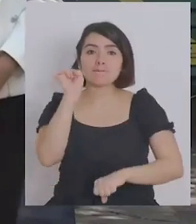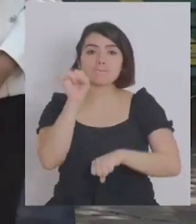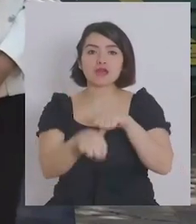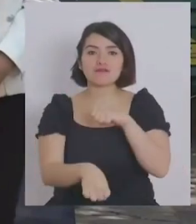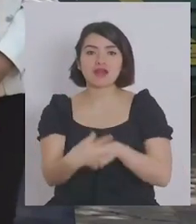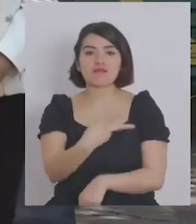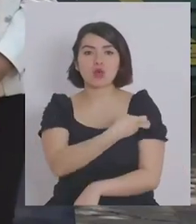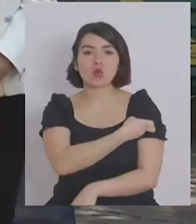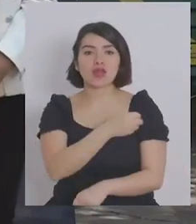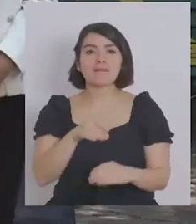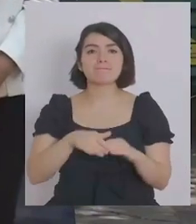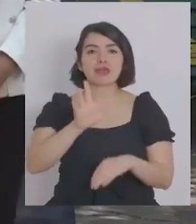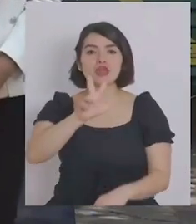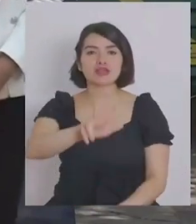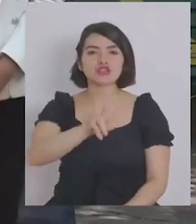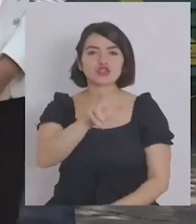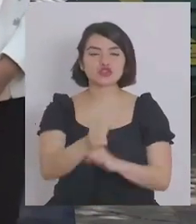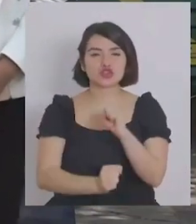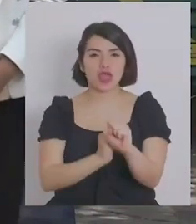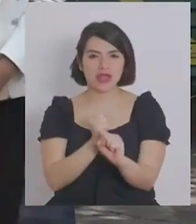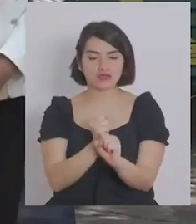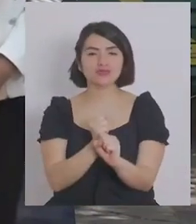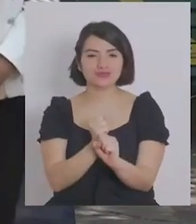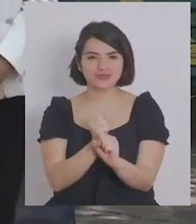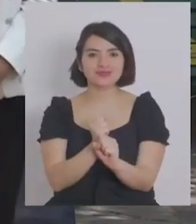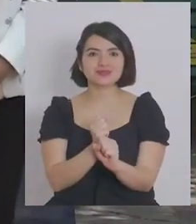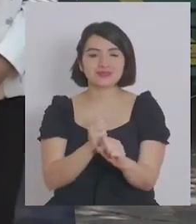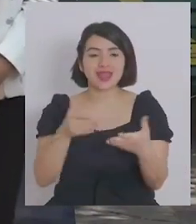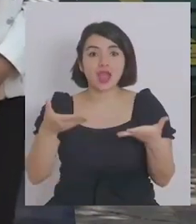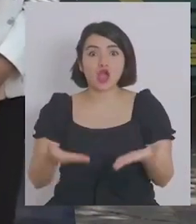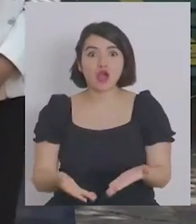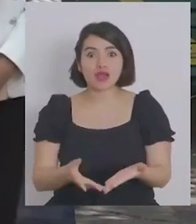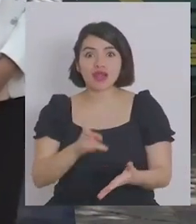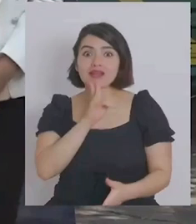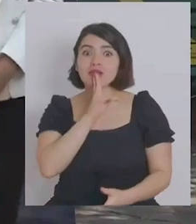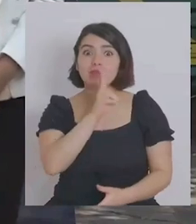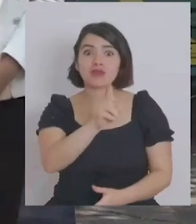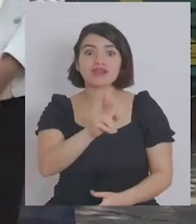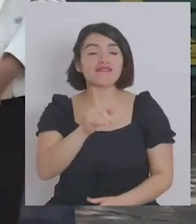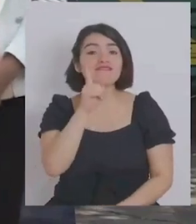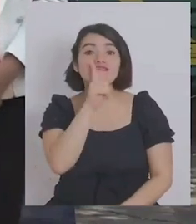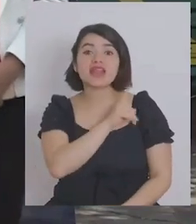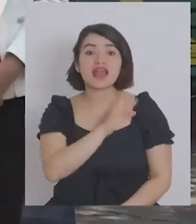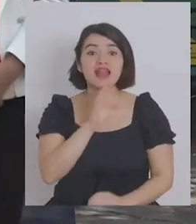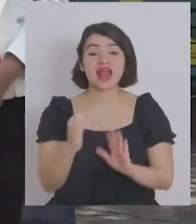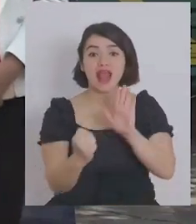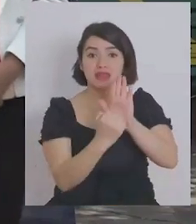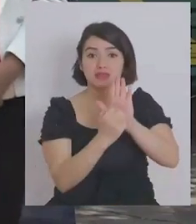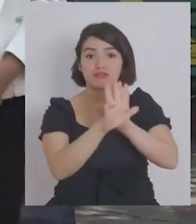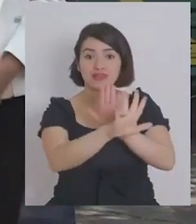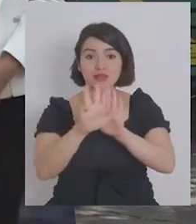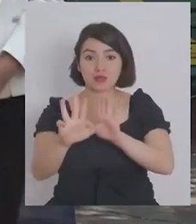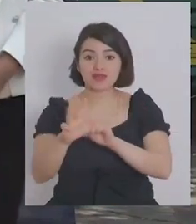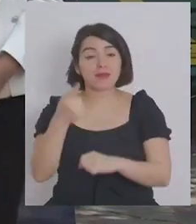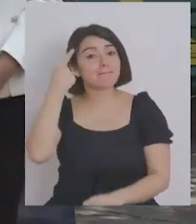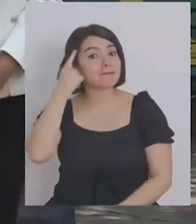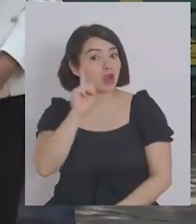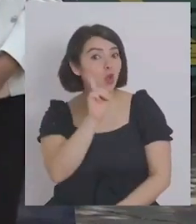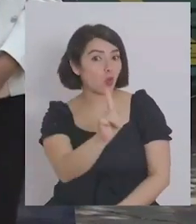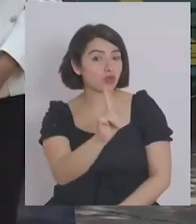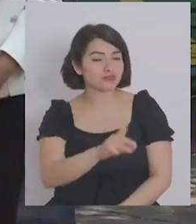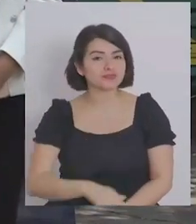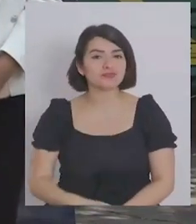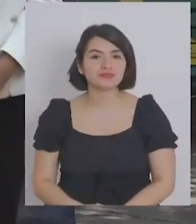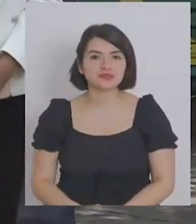para mayor de 18 años que es lo que en el fondo vamos a hacer en la resolución final del artículo 99 pero con una salvedad con respecto al